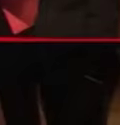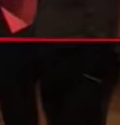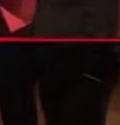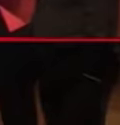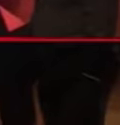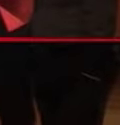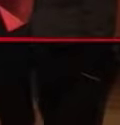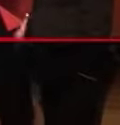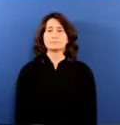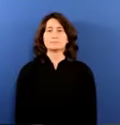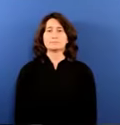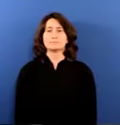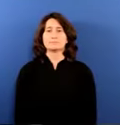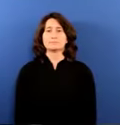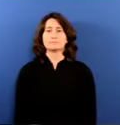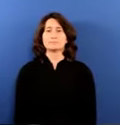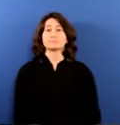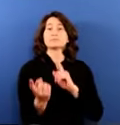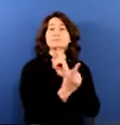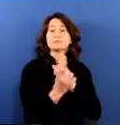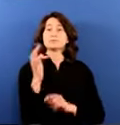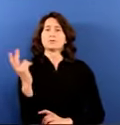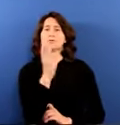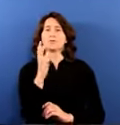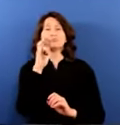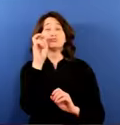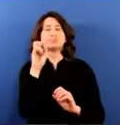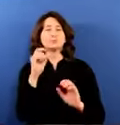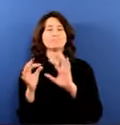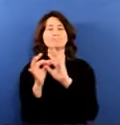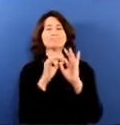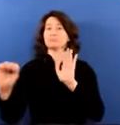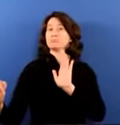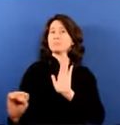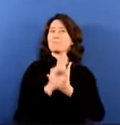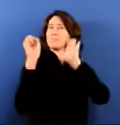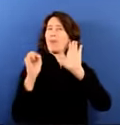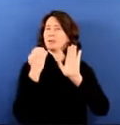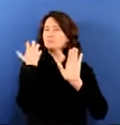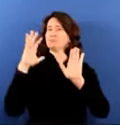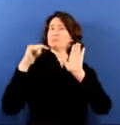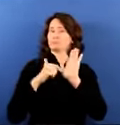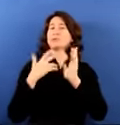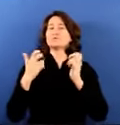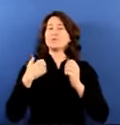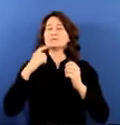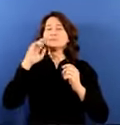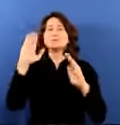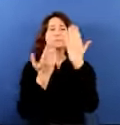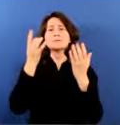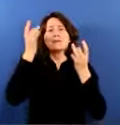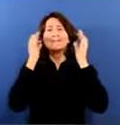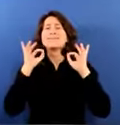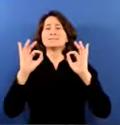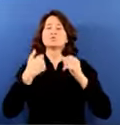El diputado de Promoción Económica de la Diputación Foral de Vizcaya, Imanol Pradales, y el consejero delegado del Ayuntamiento de Bilbao, Andoni Aldecoa, han dado